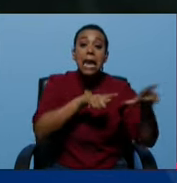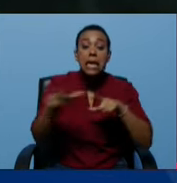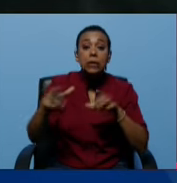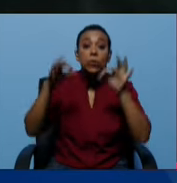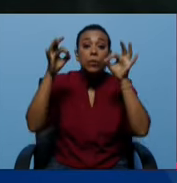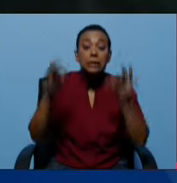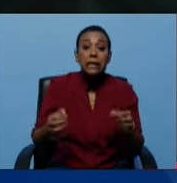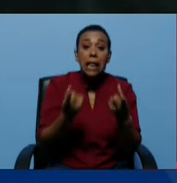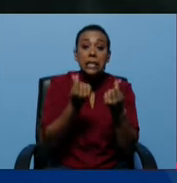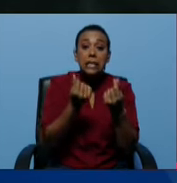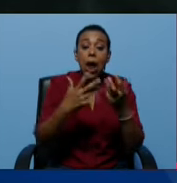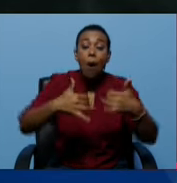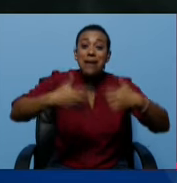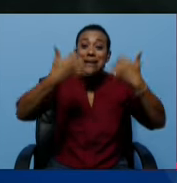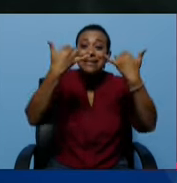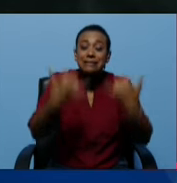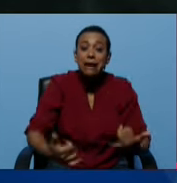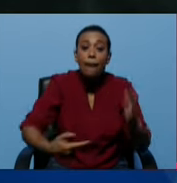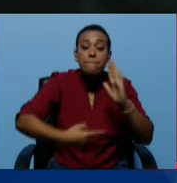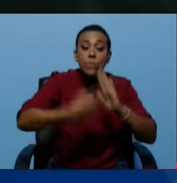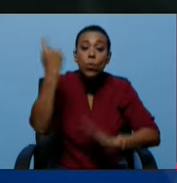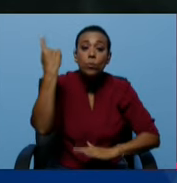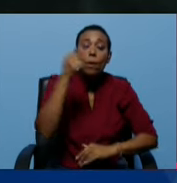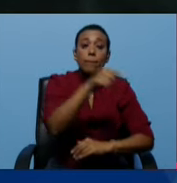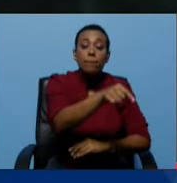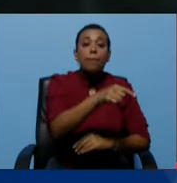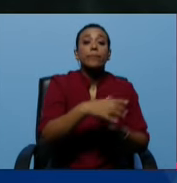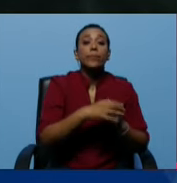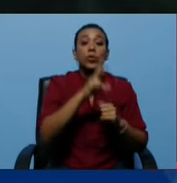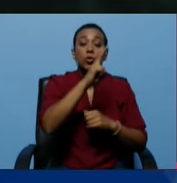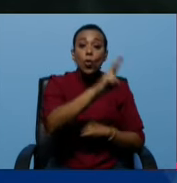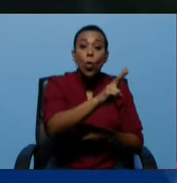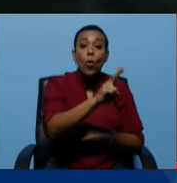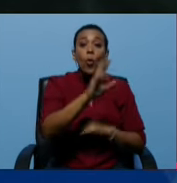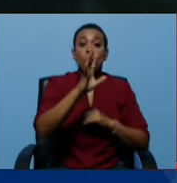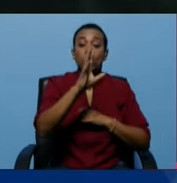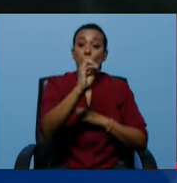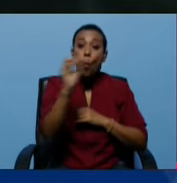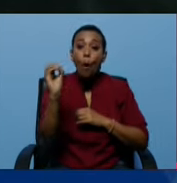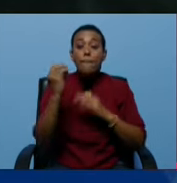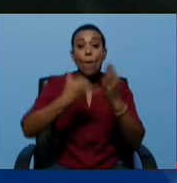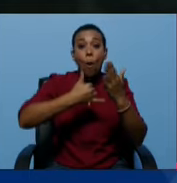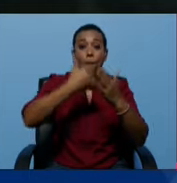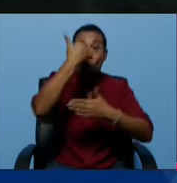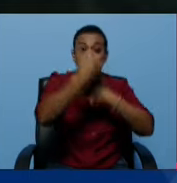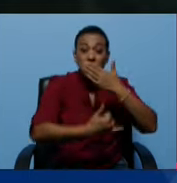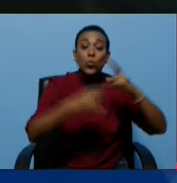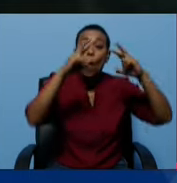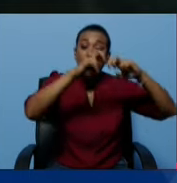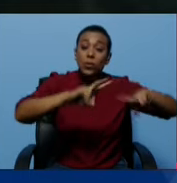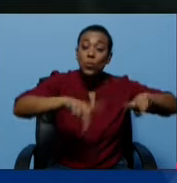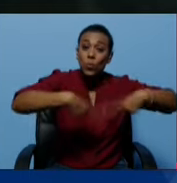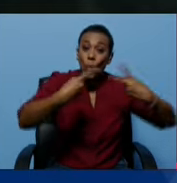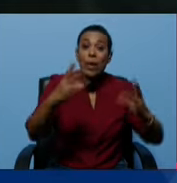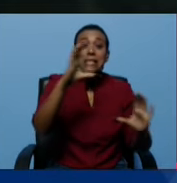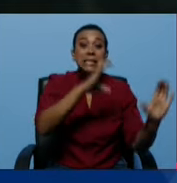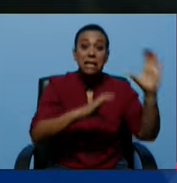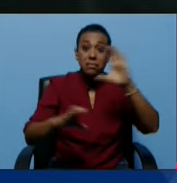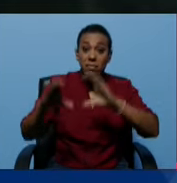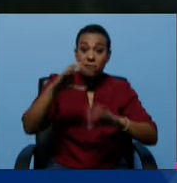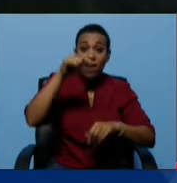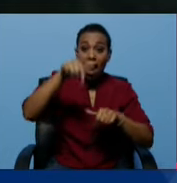manera inmediata de 200 nuevos proyectos de investigación e innovación